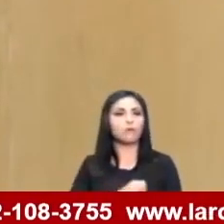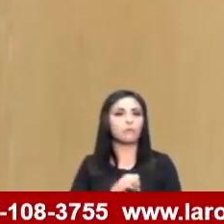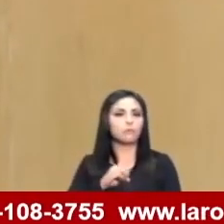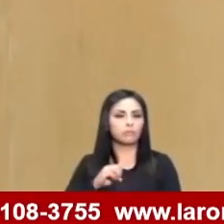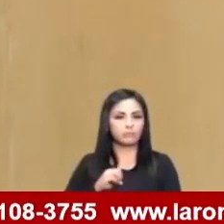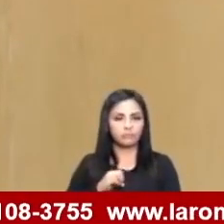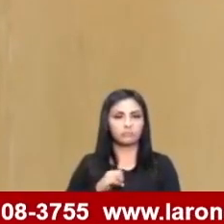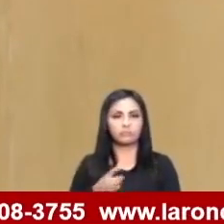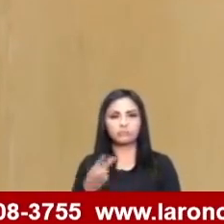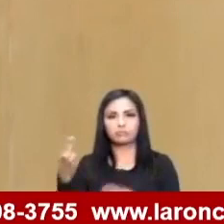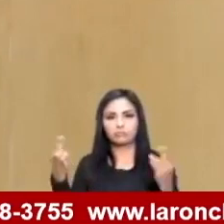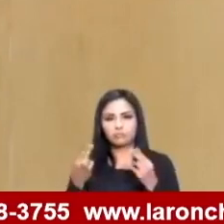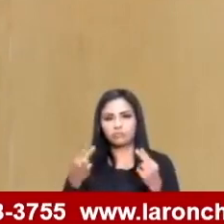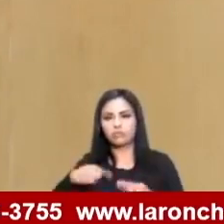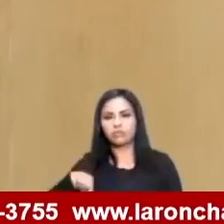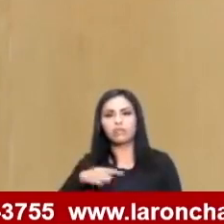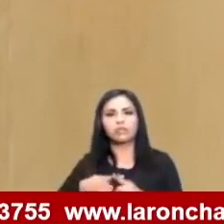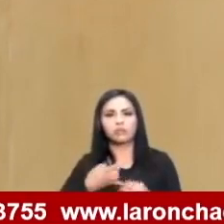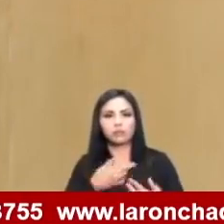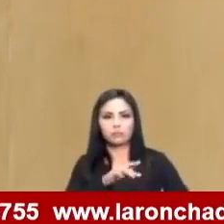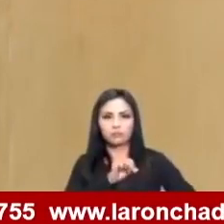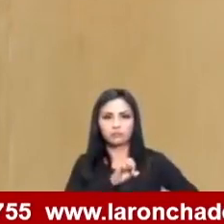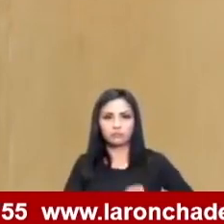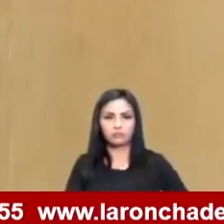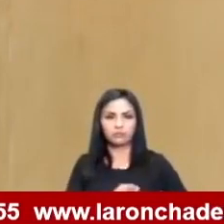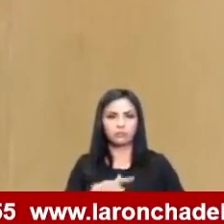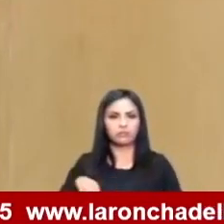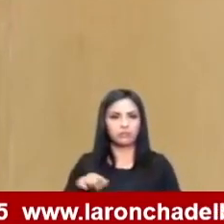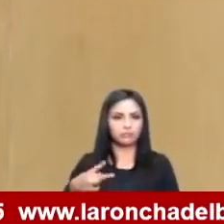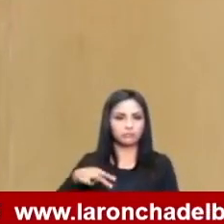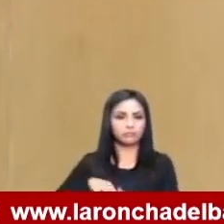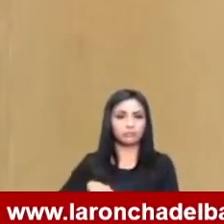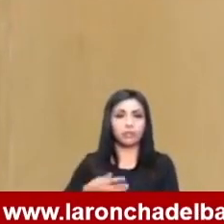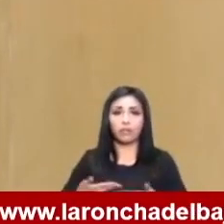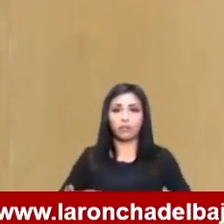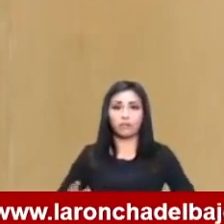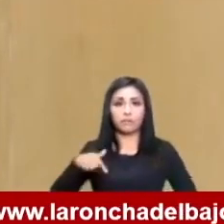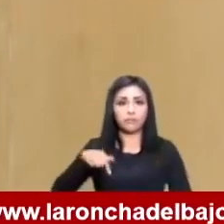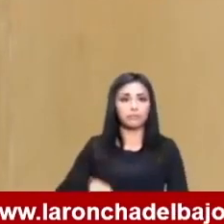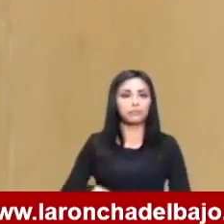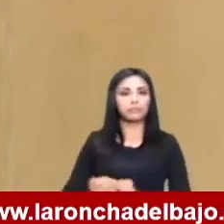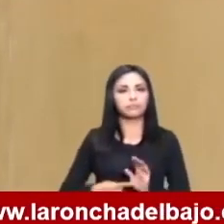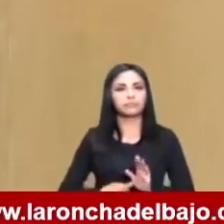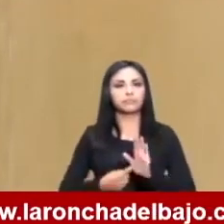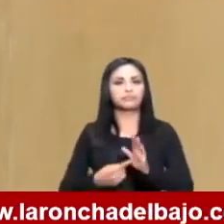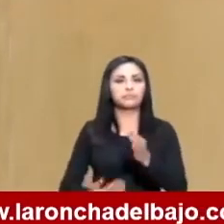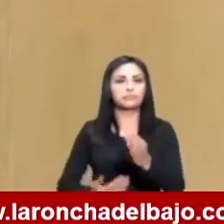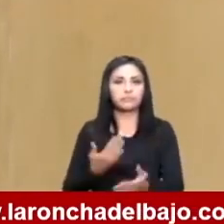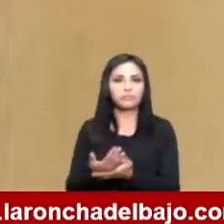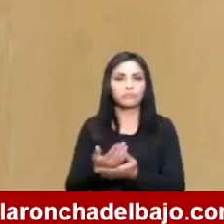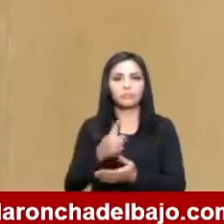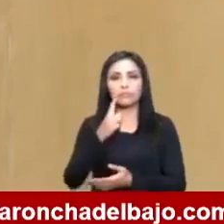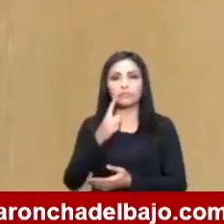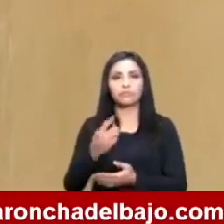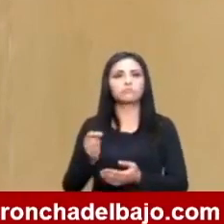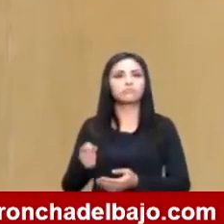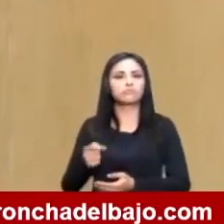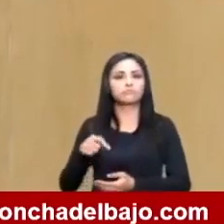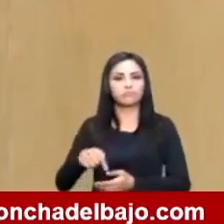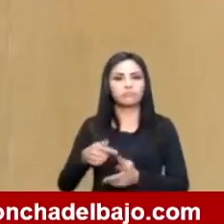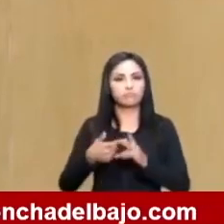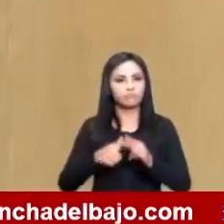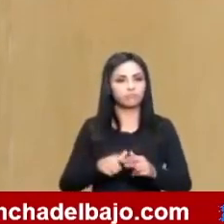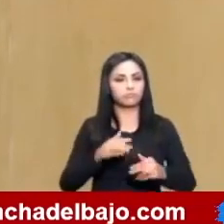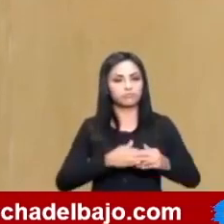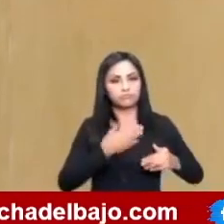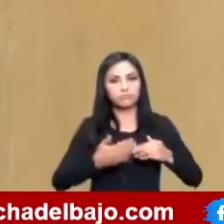diputado acentó que la legislación notarial al igual que el resto de la legislación estatal no puede pues mantenerse